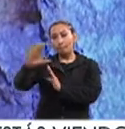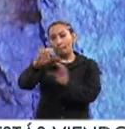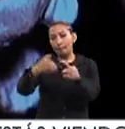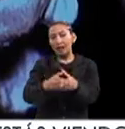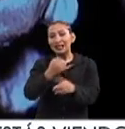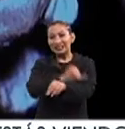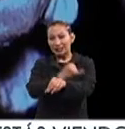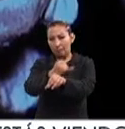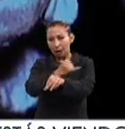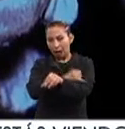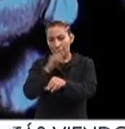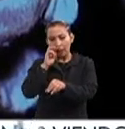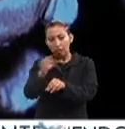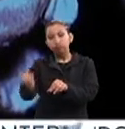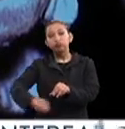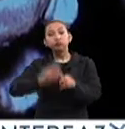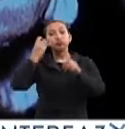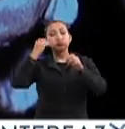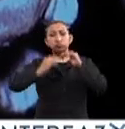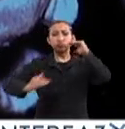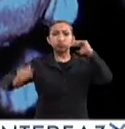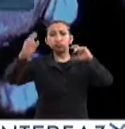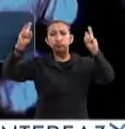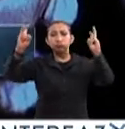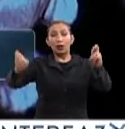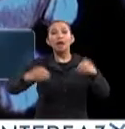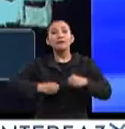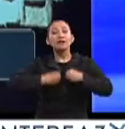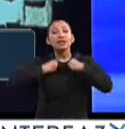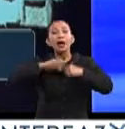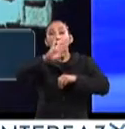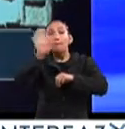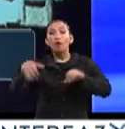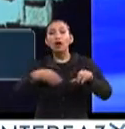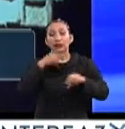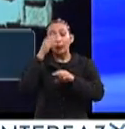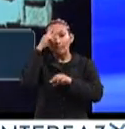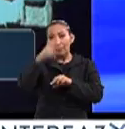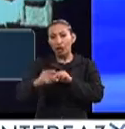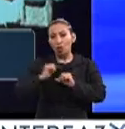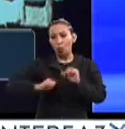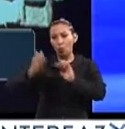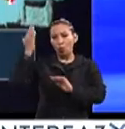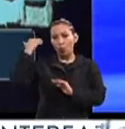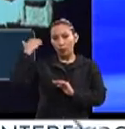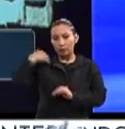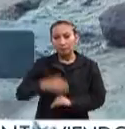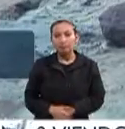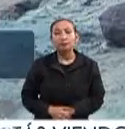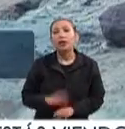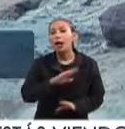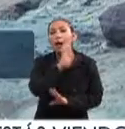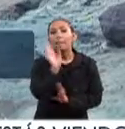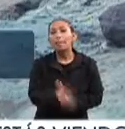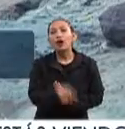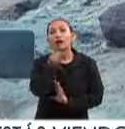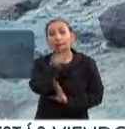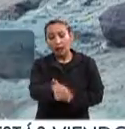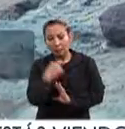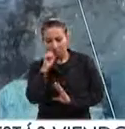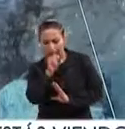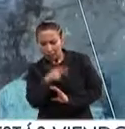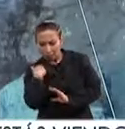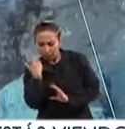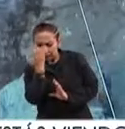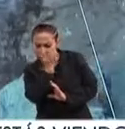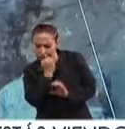Unidad Iztapalapa su conferencia magistral Vida y muerte en el México prehispánico. La muerte, al ser objeto